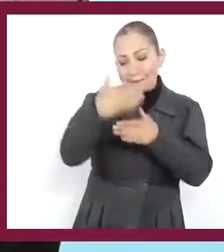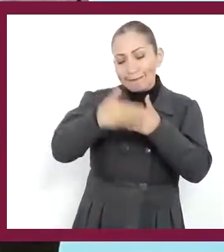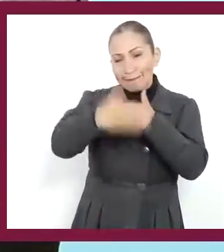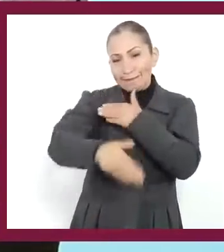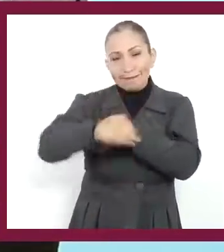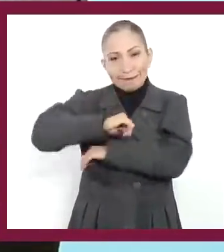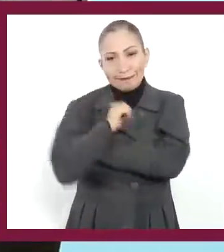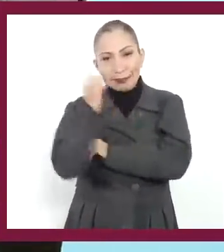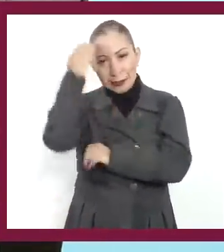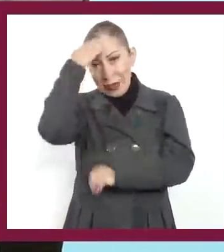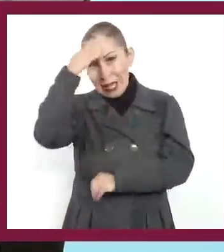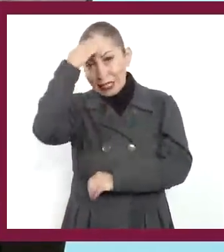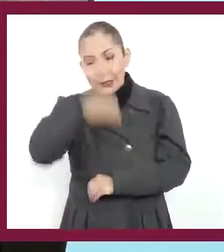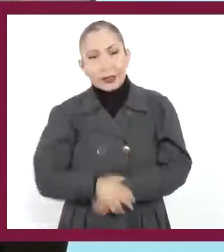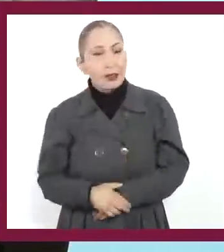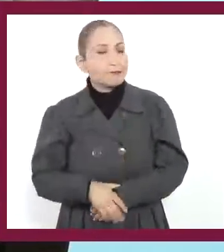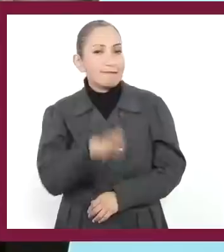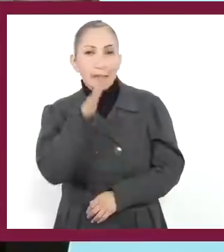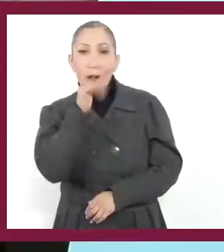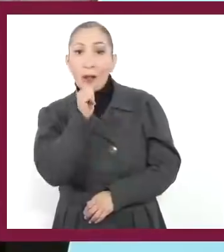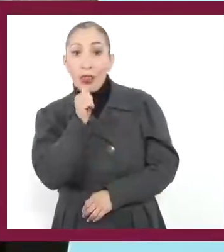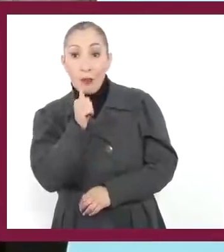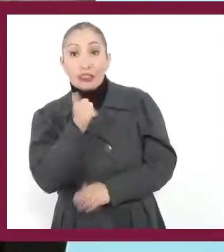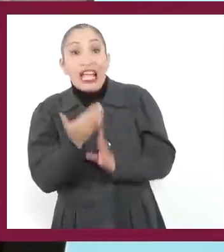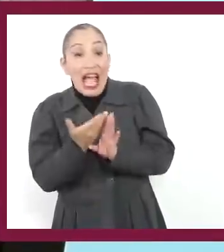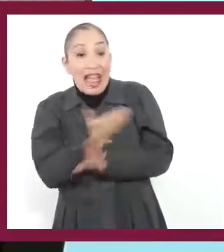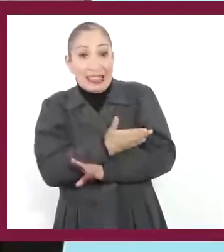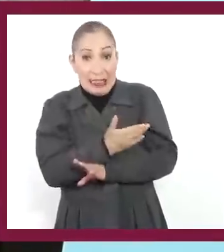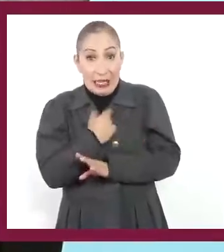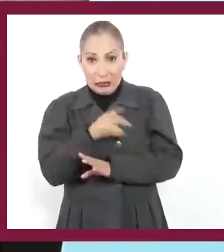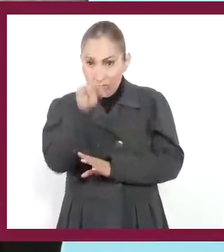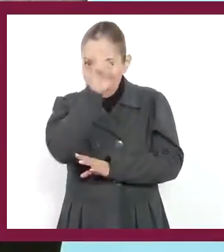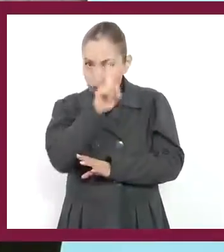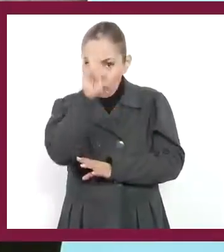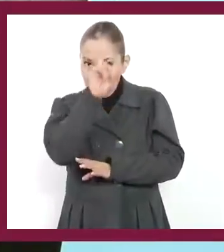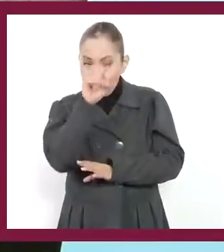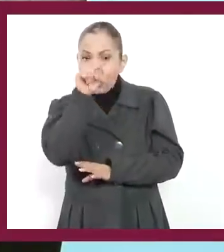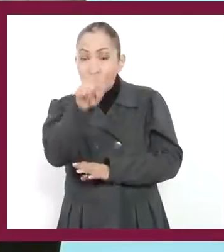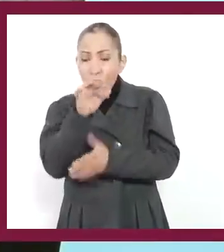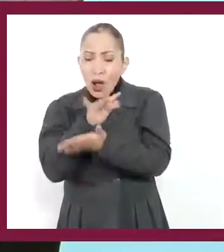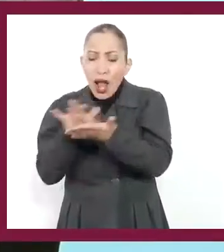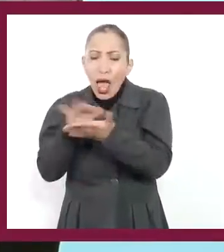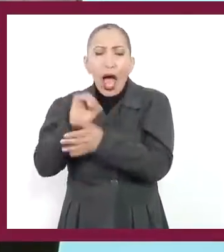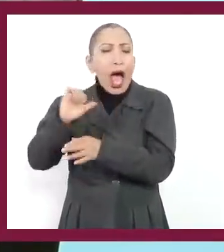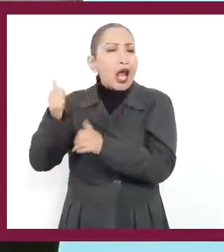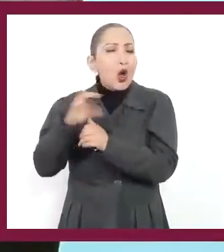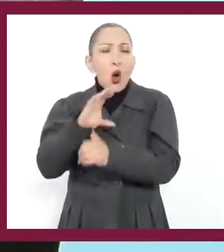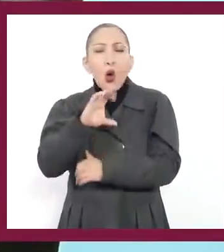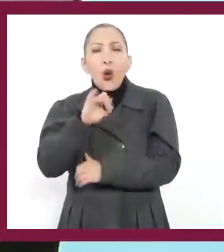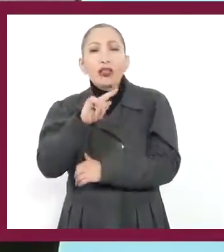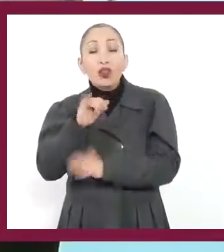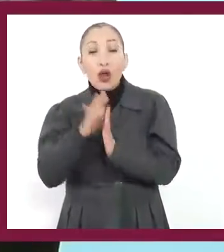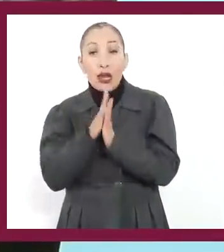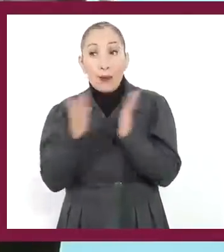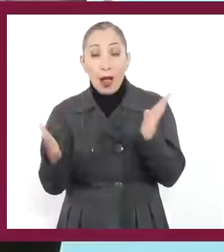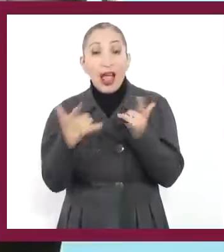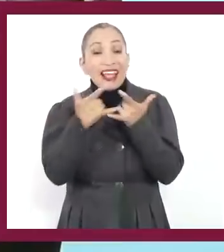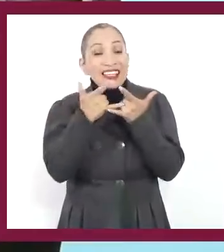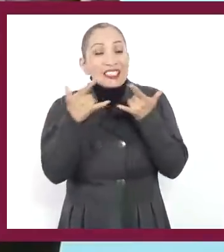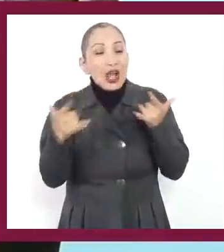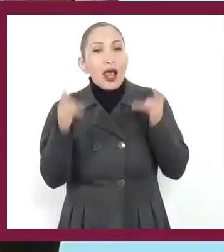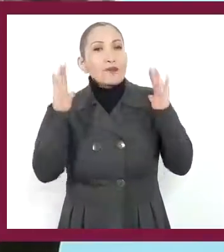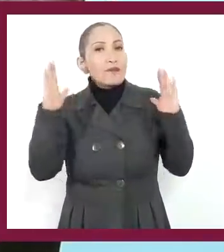de experiencias. No podemos irnos sin antes recomendarles que lean algún cuento del libro